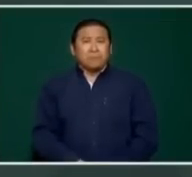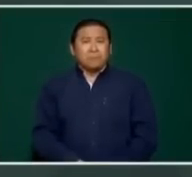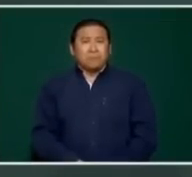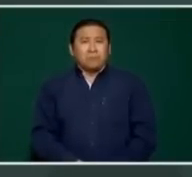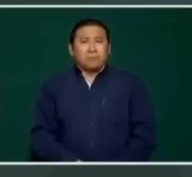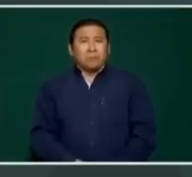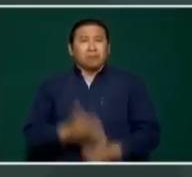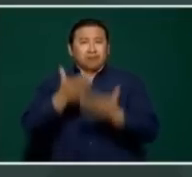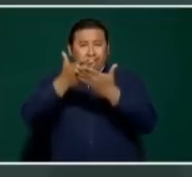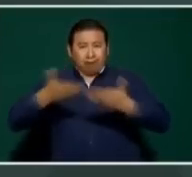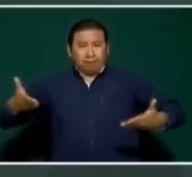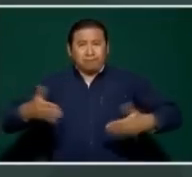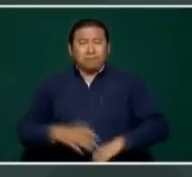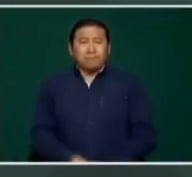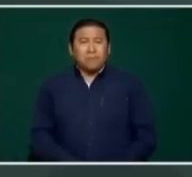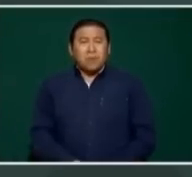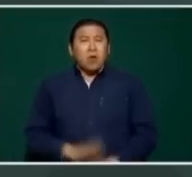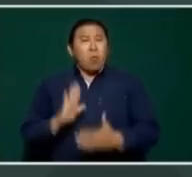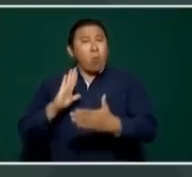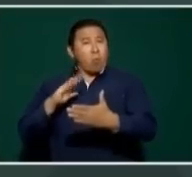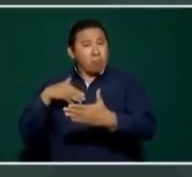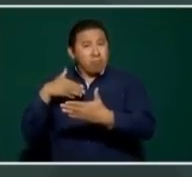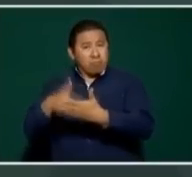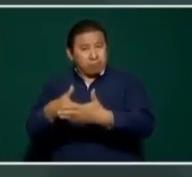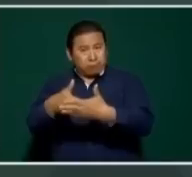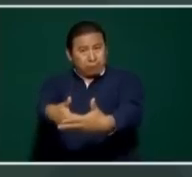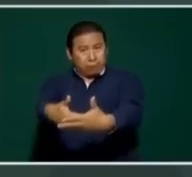y nos presentó un proyecto.